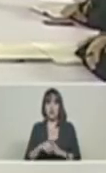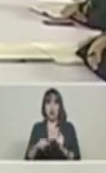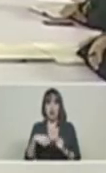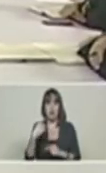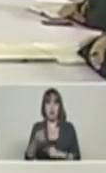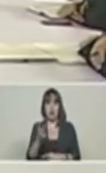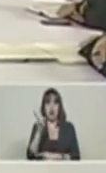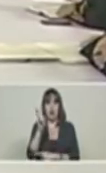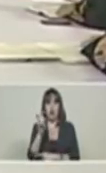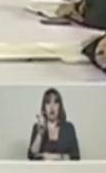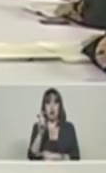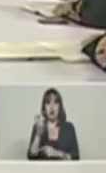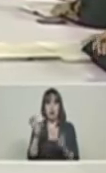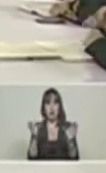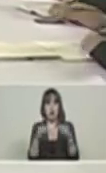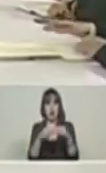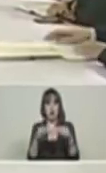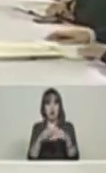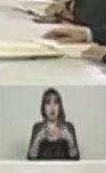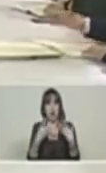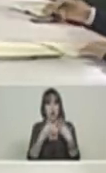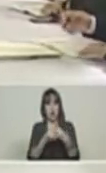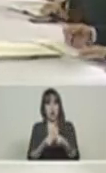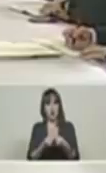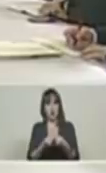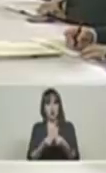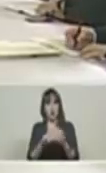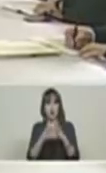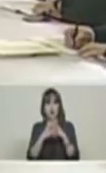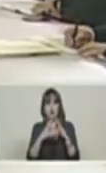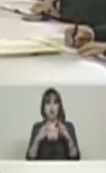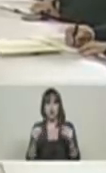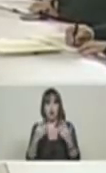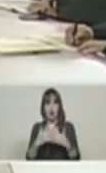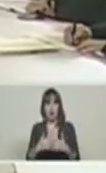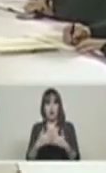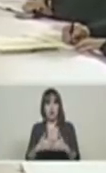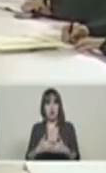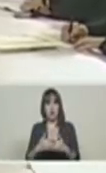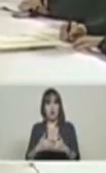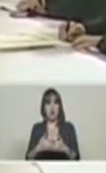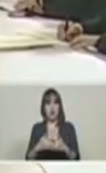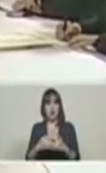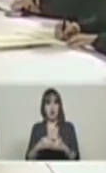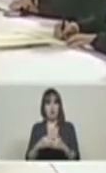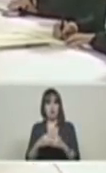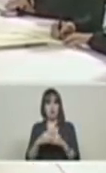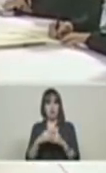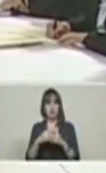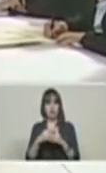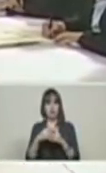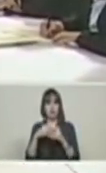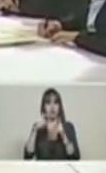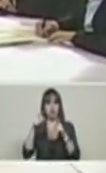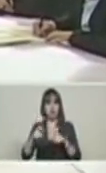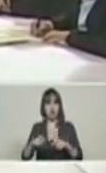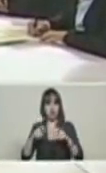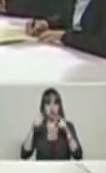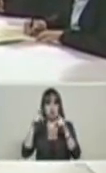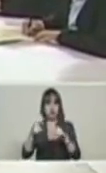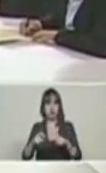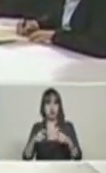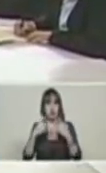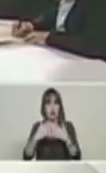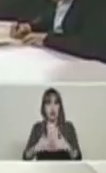viernes con todos los empresarios de la agroindustria, de la industria y